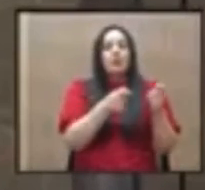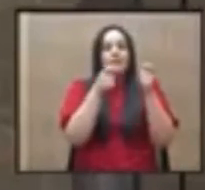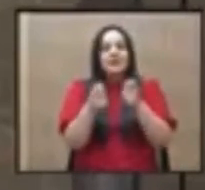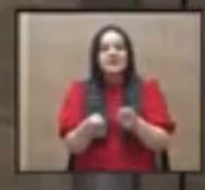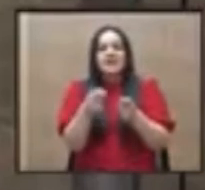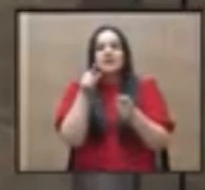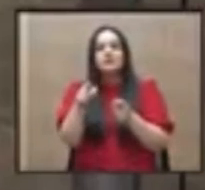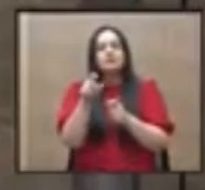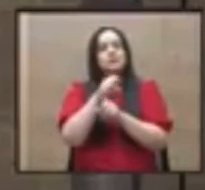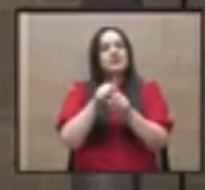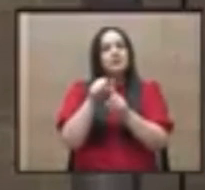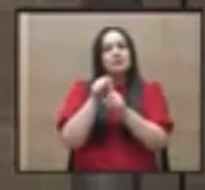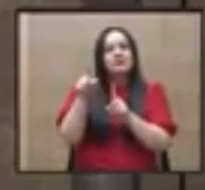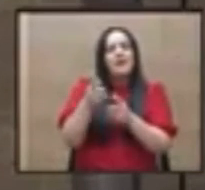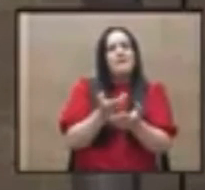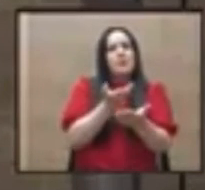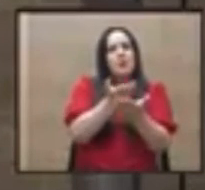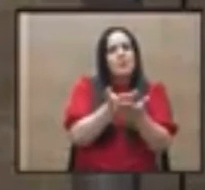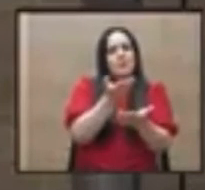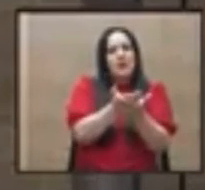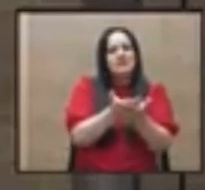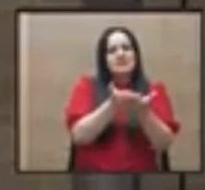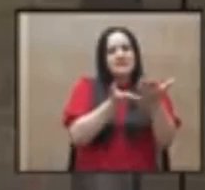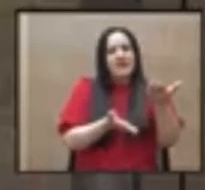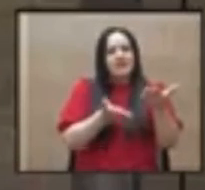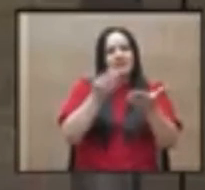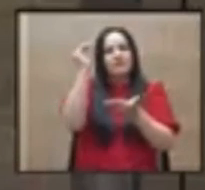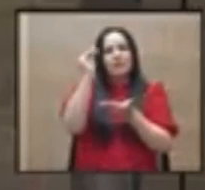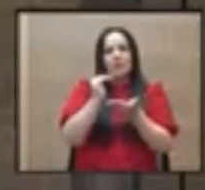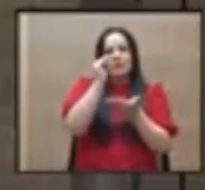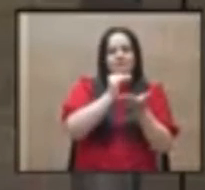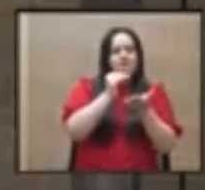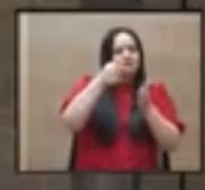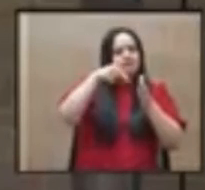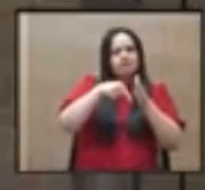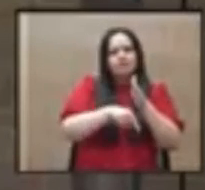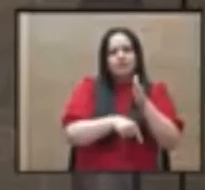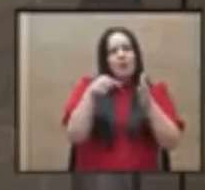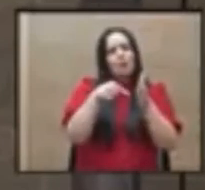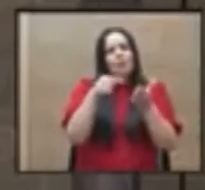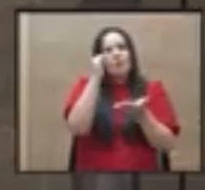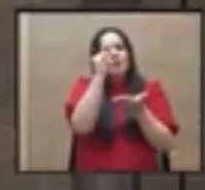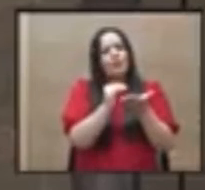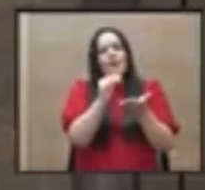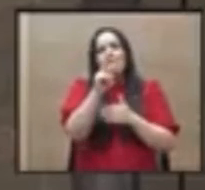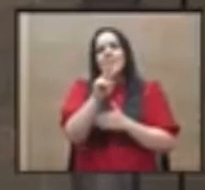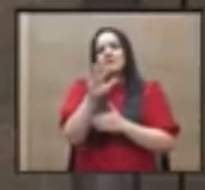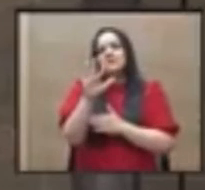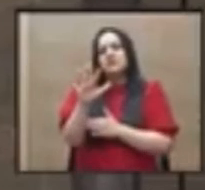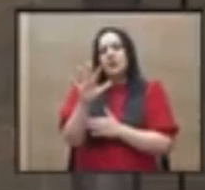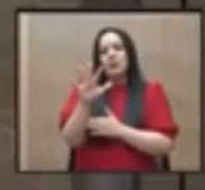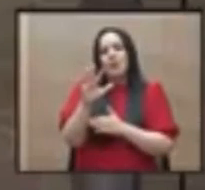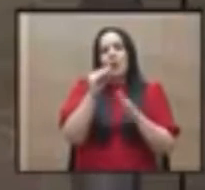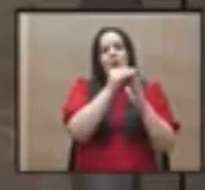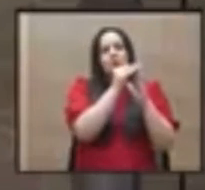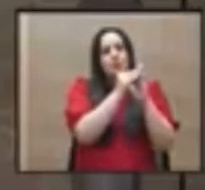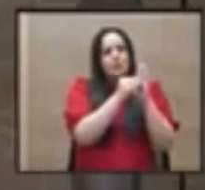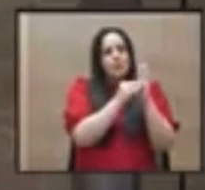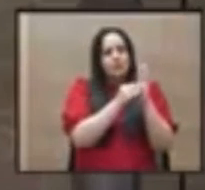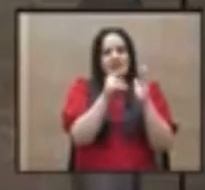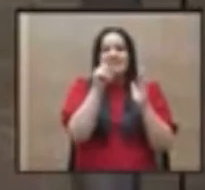aclamada propuesta de recorte, que ni siquiera se profundiza en un recorte de los 25 rubros que debían